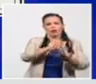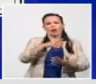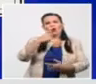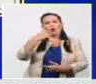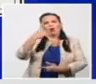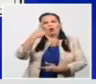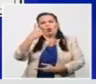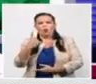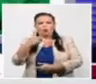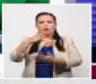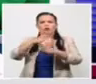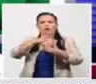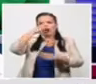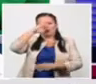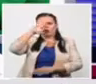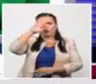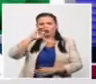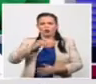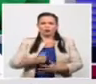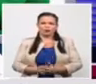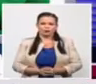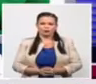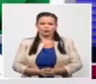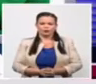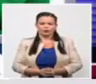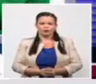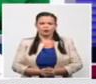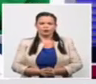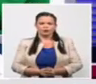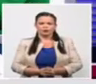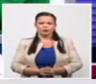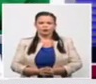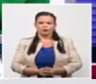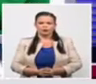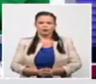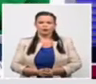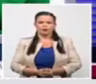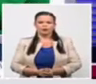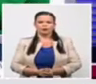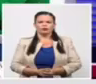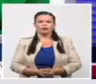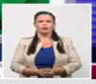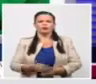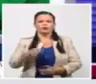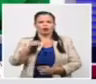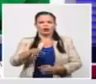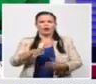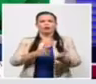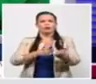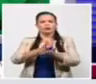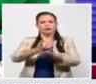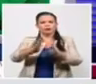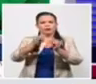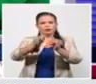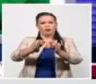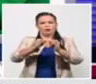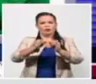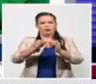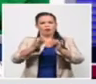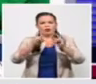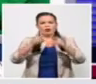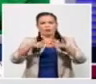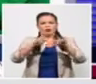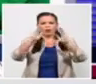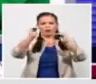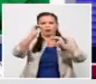Santiago de Cuba. Ahora, para no detenerlo con los mapas de cada una de las provincias, vamos a ver